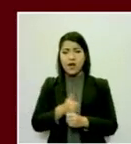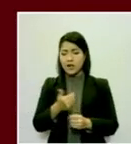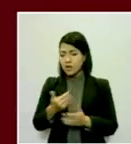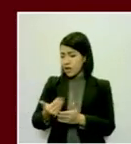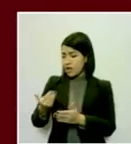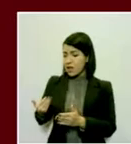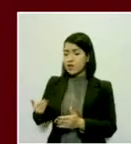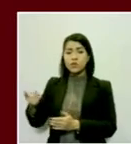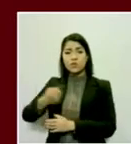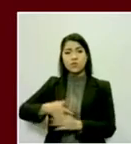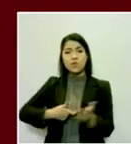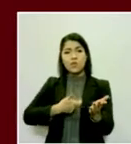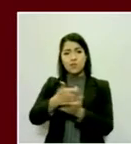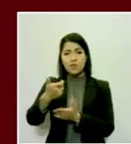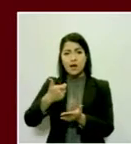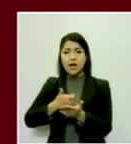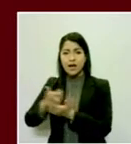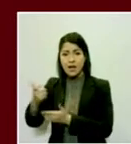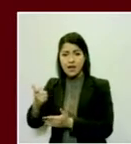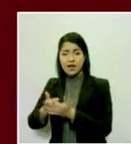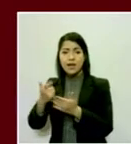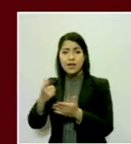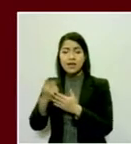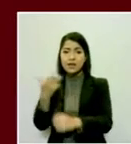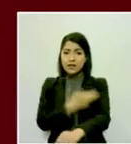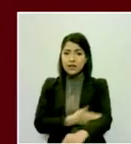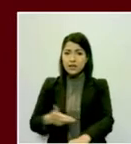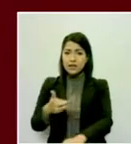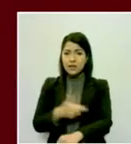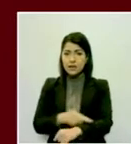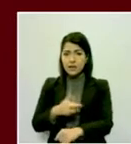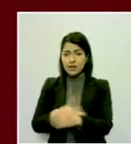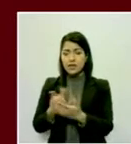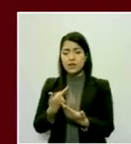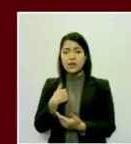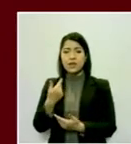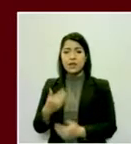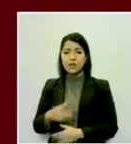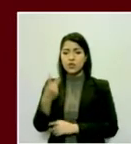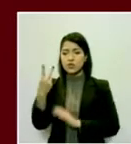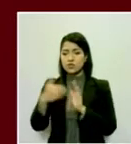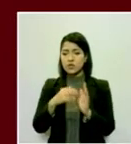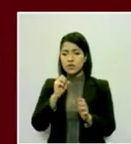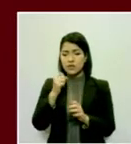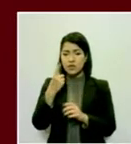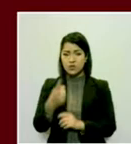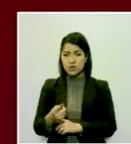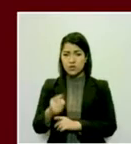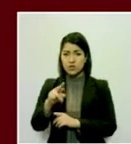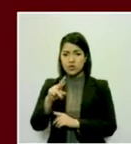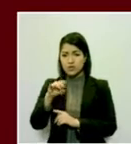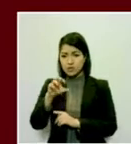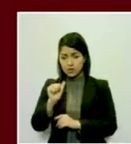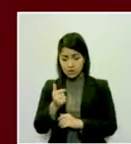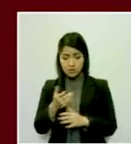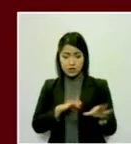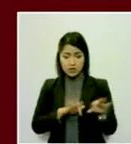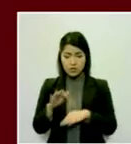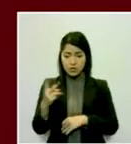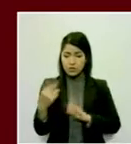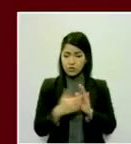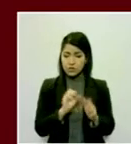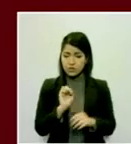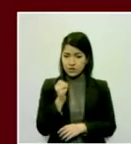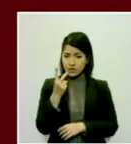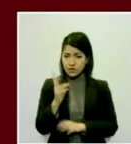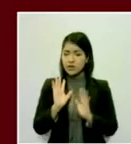pagó entonces la gestión del retroactivo salarial 2021 aplicado en el ejercicio